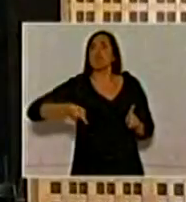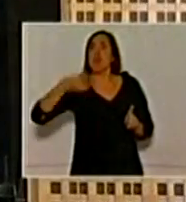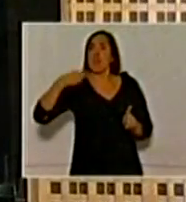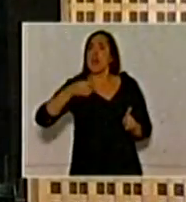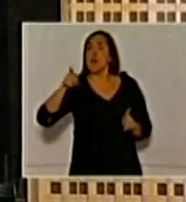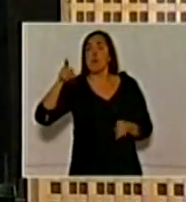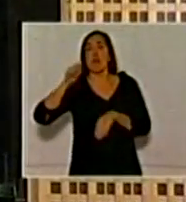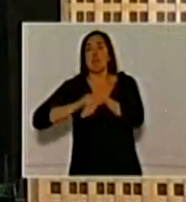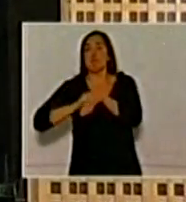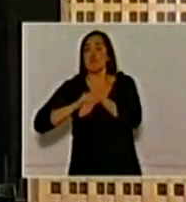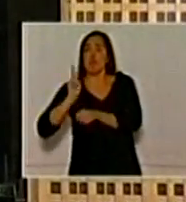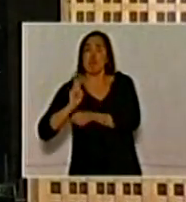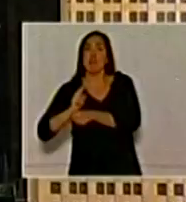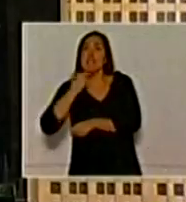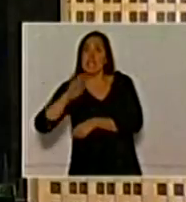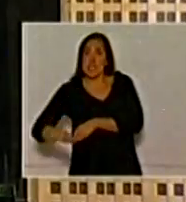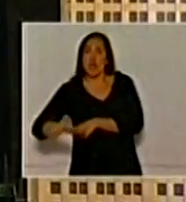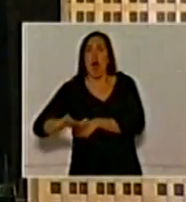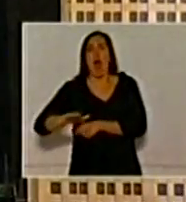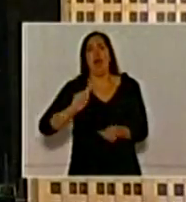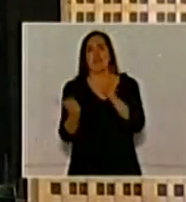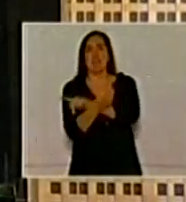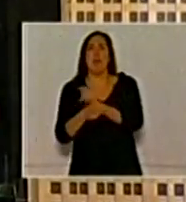y guardia de los niños. Esto es de...